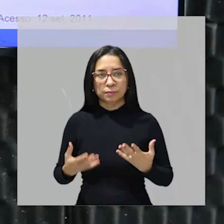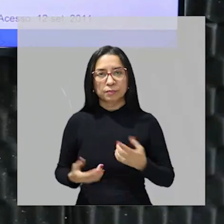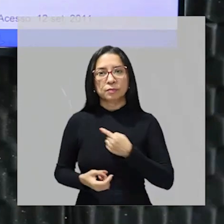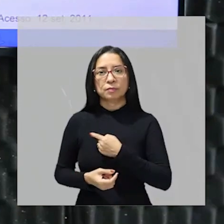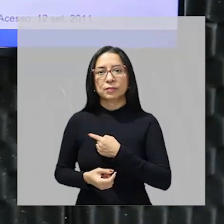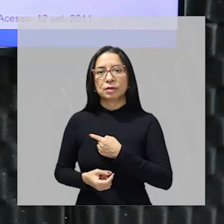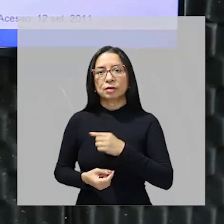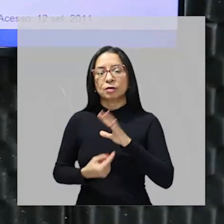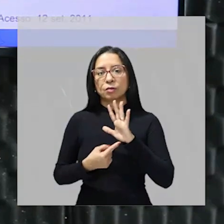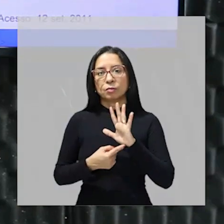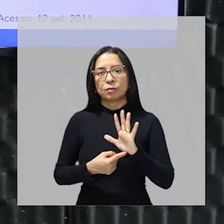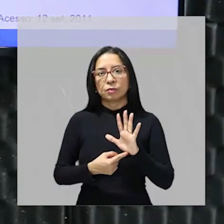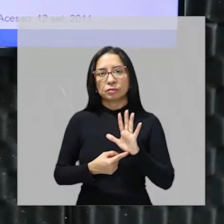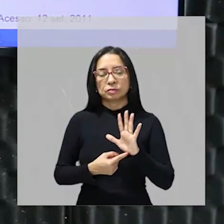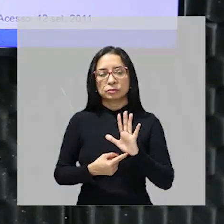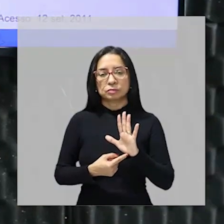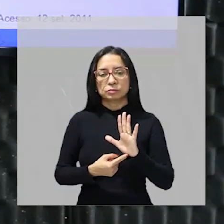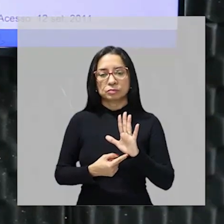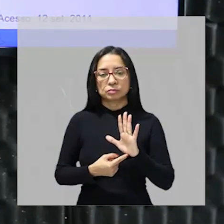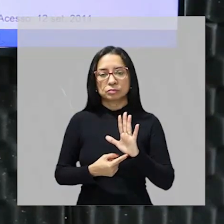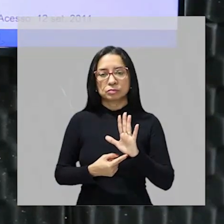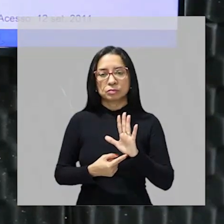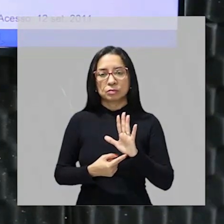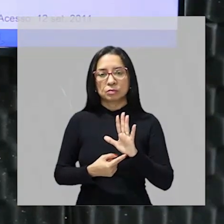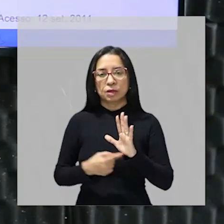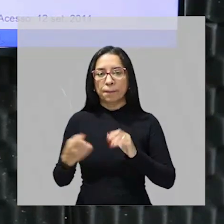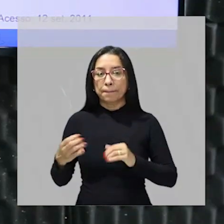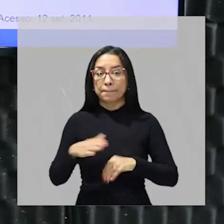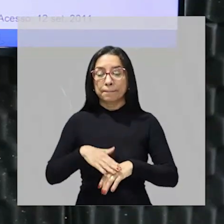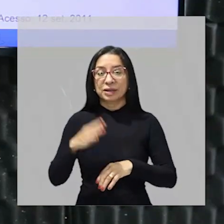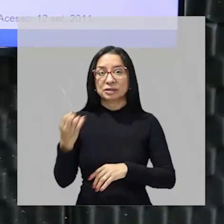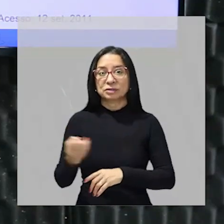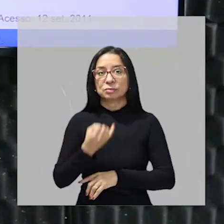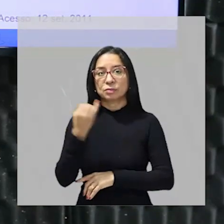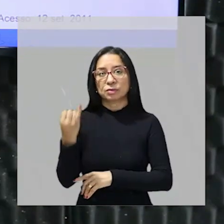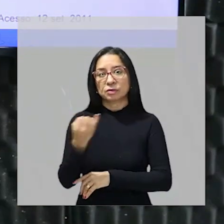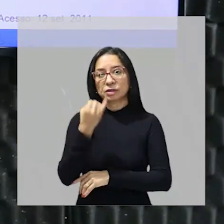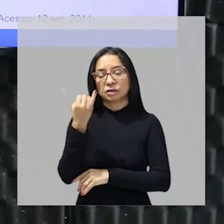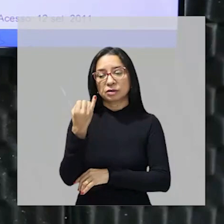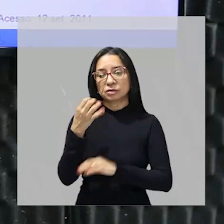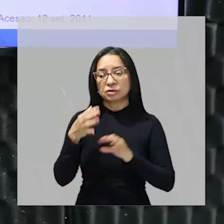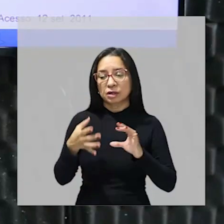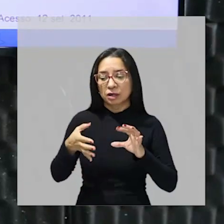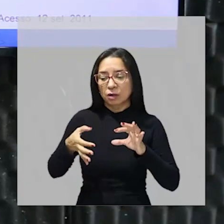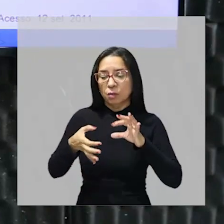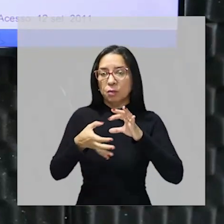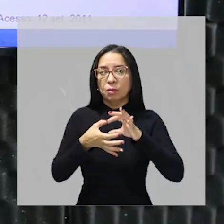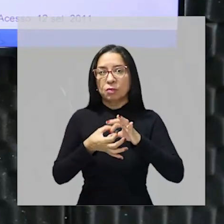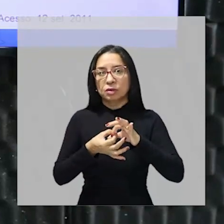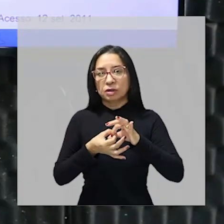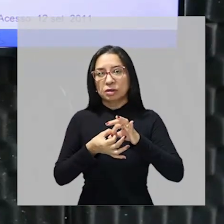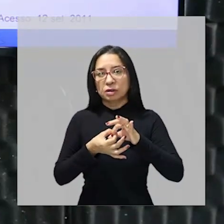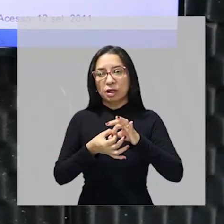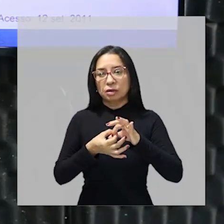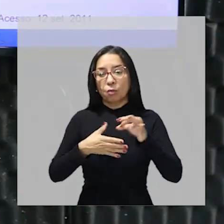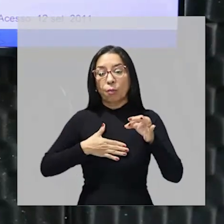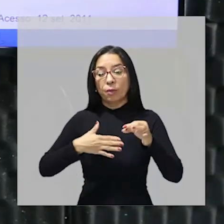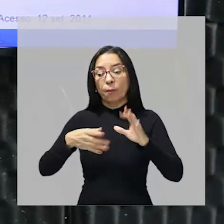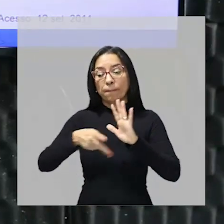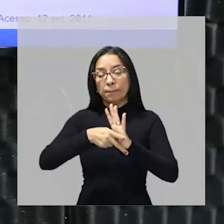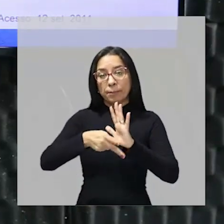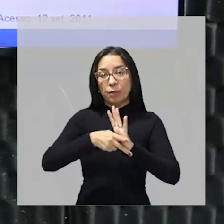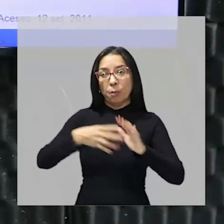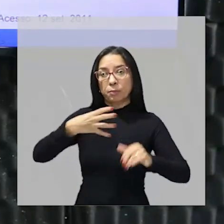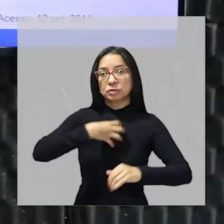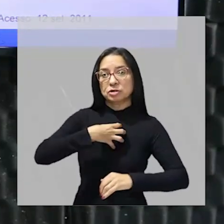ele coloca, tá, que é muito mais importante eu estar conectado com o meu sentimento e a minha intuição